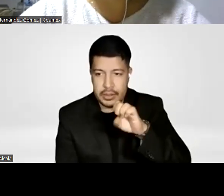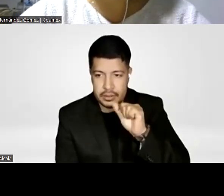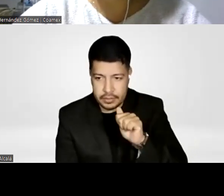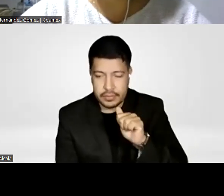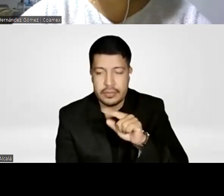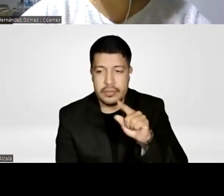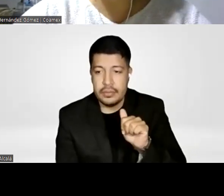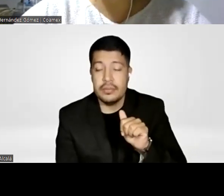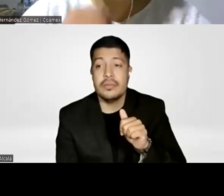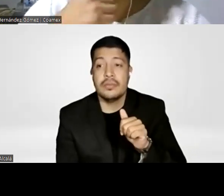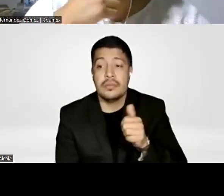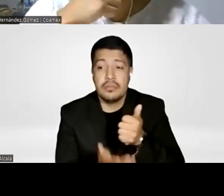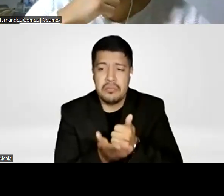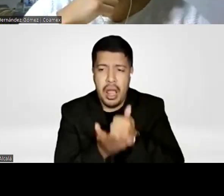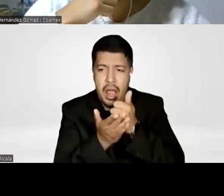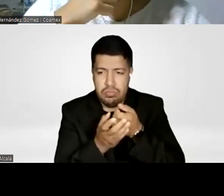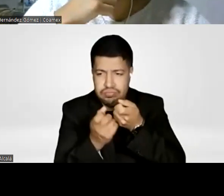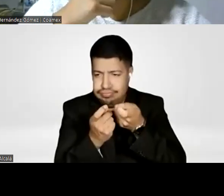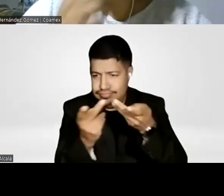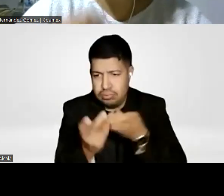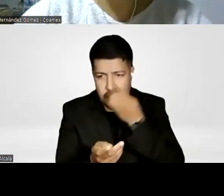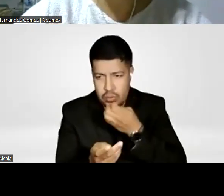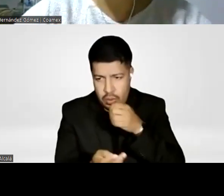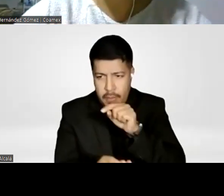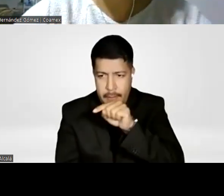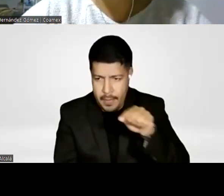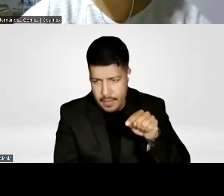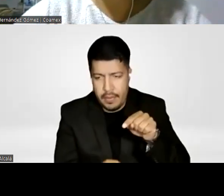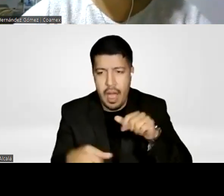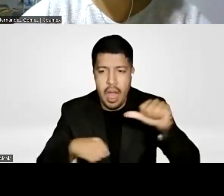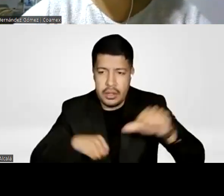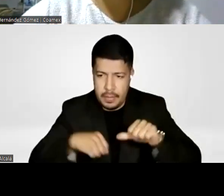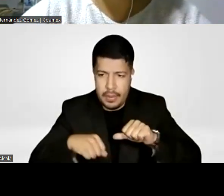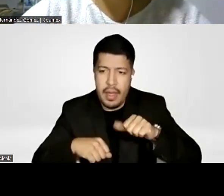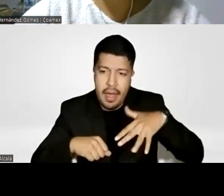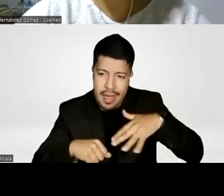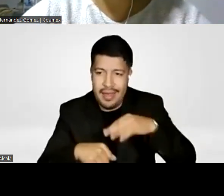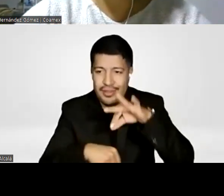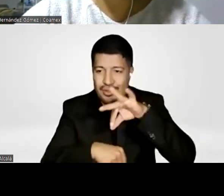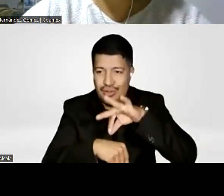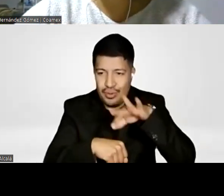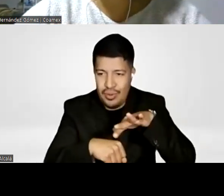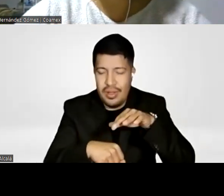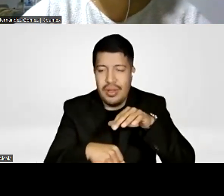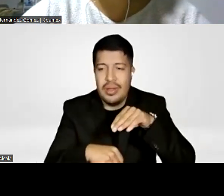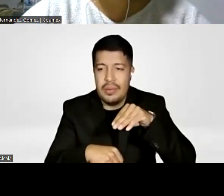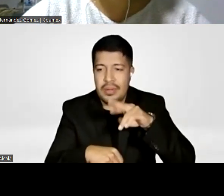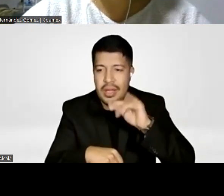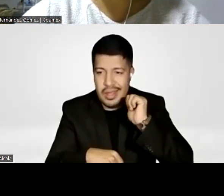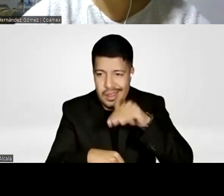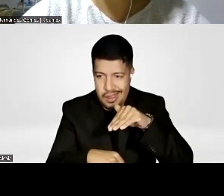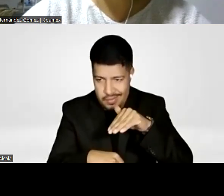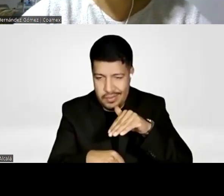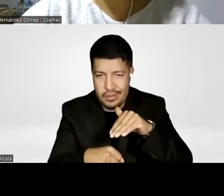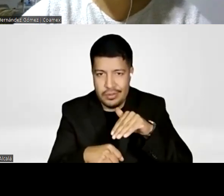en escuelas ya? Que me imagino que hablan de las actividades que nos comentaba la doctora Miriam sobre las